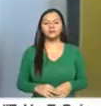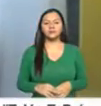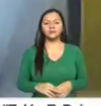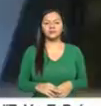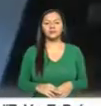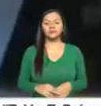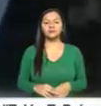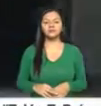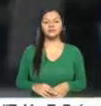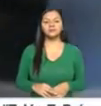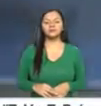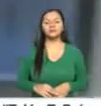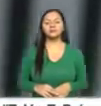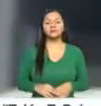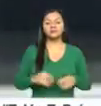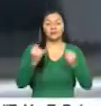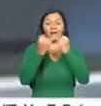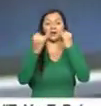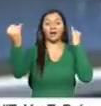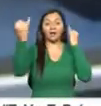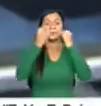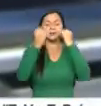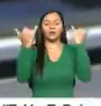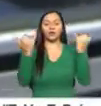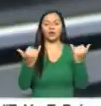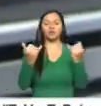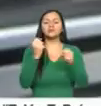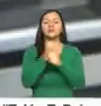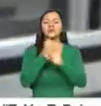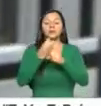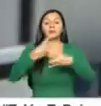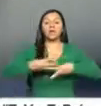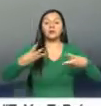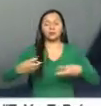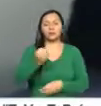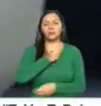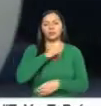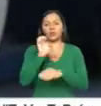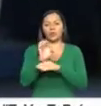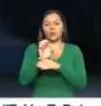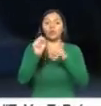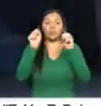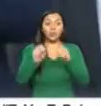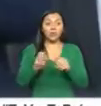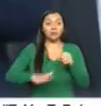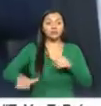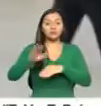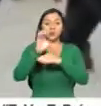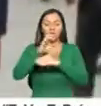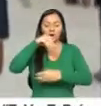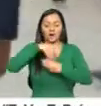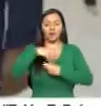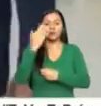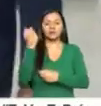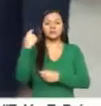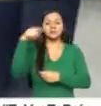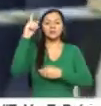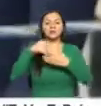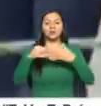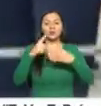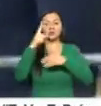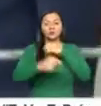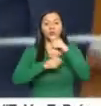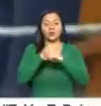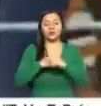Latina. Estos cables, al elaborarse con materiales ecuatorianos, permitirán al país un ahorro de 15 millones de dólares